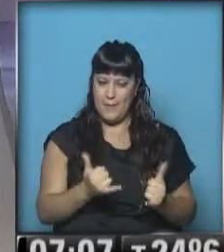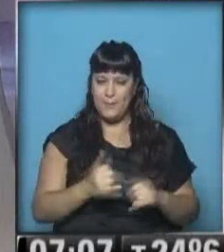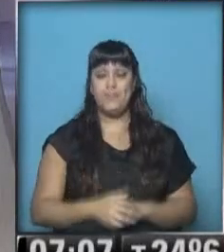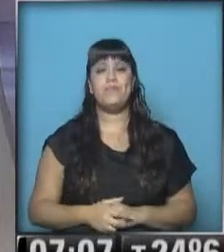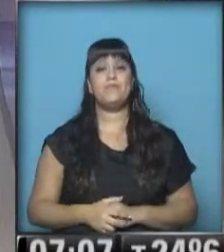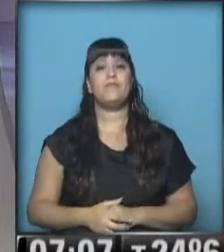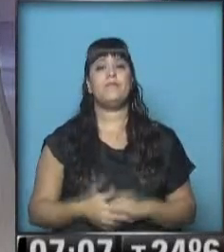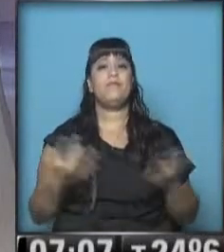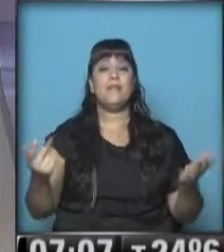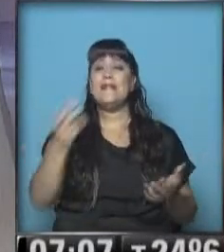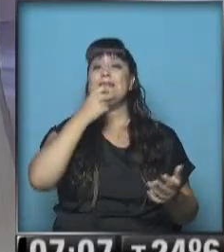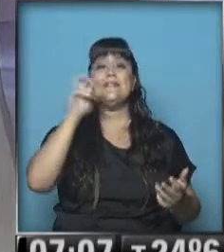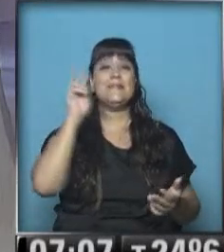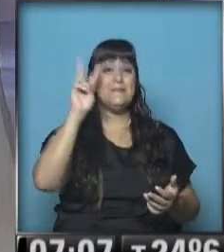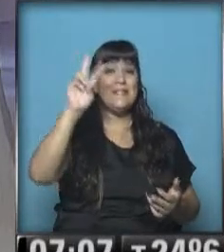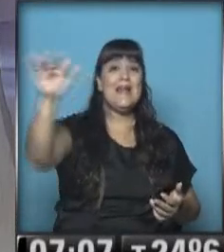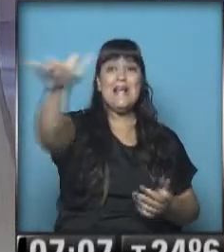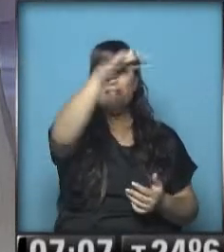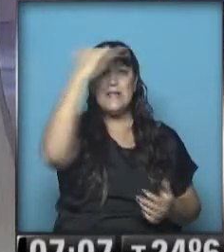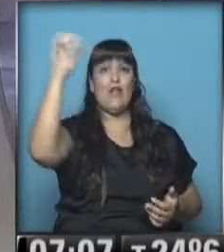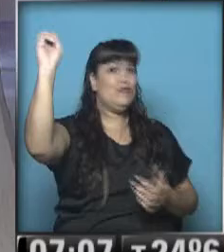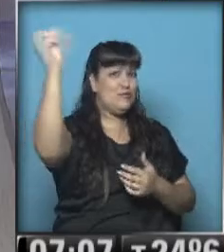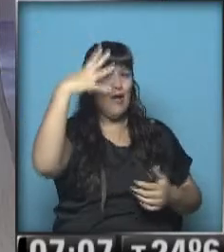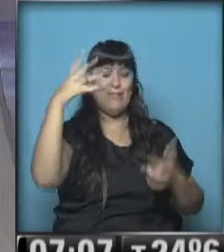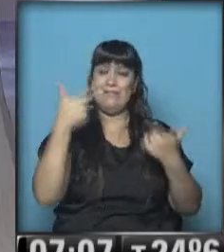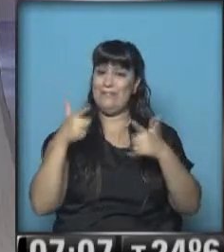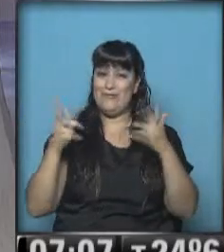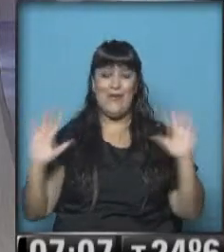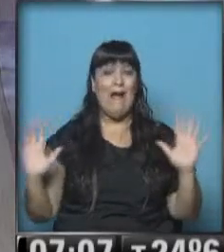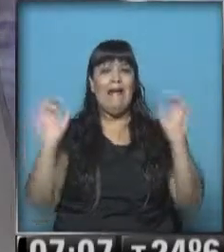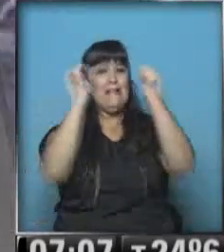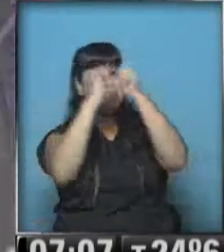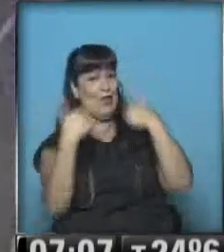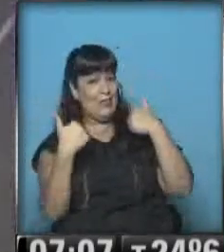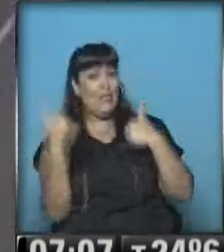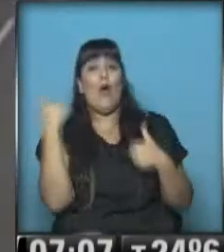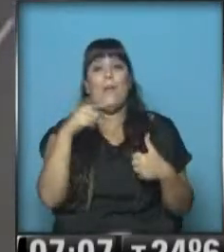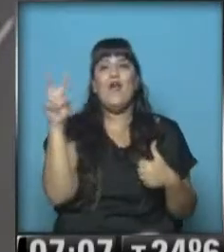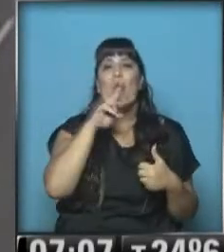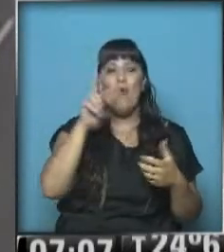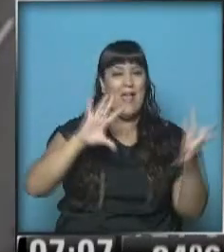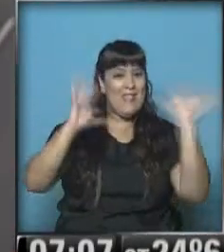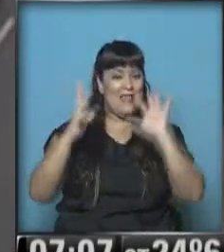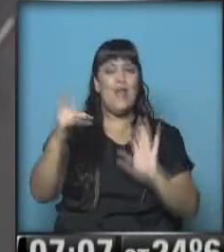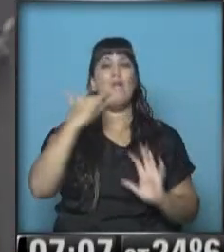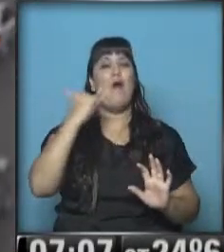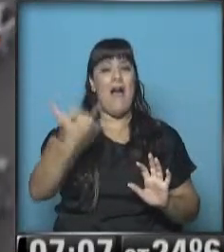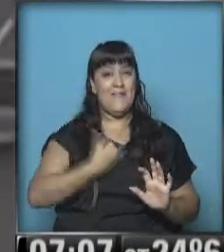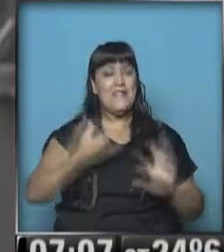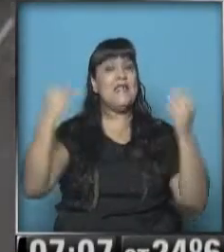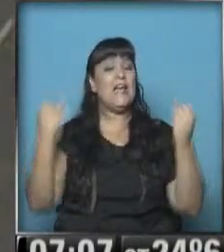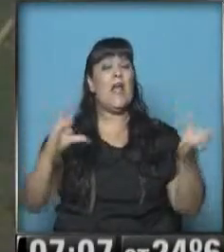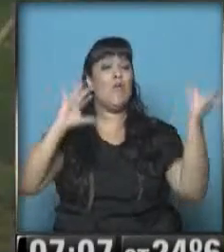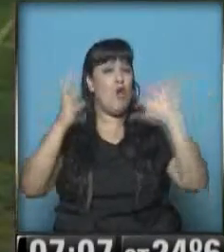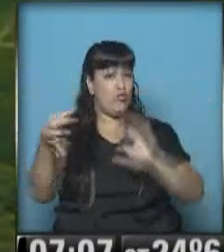Y si miramos al cielo, no vemos sol en la mañana de hoy. No, se escondió. Pero bueno, Nadia nos había adelantado, así que el pronóstico se está